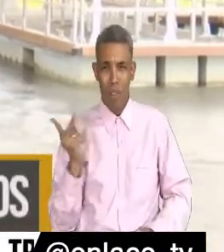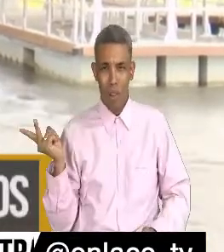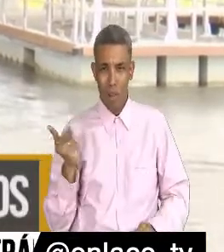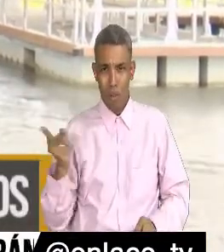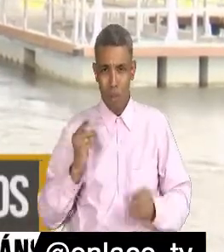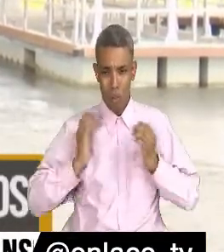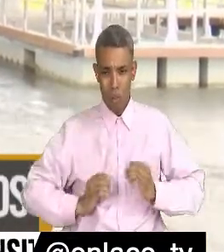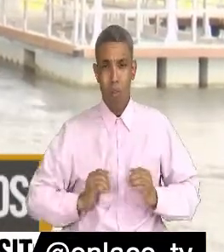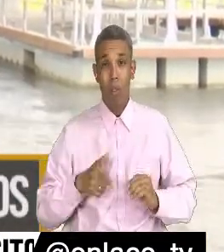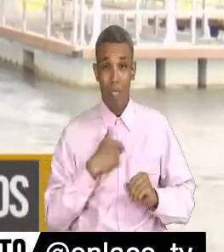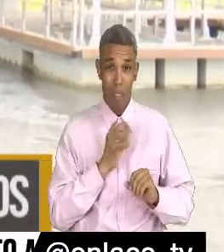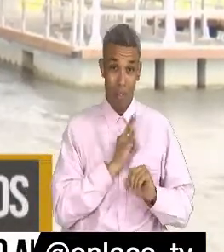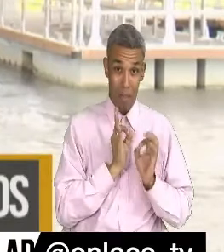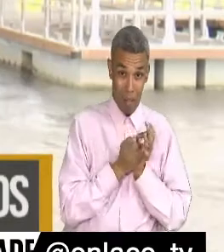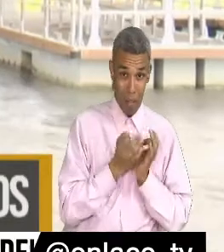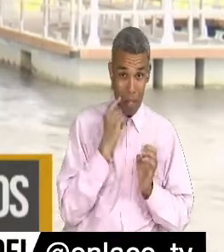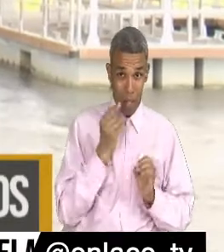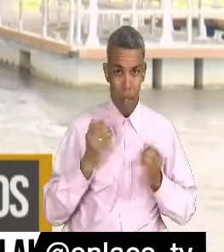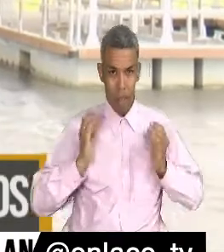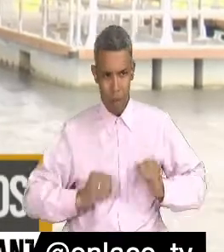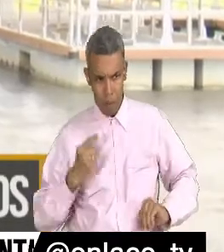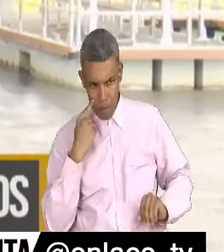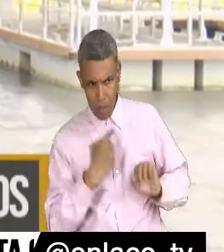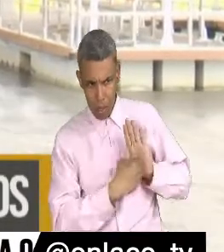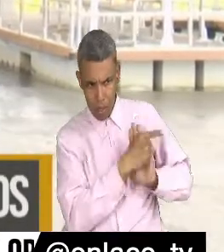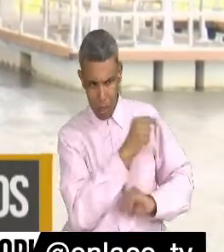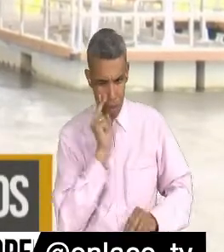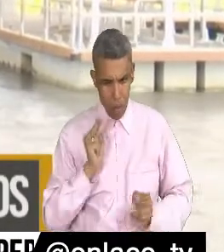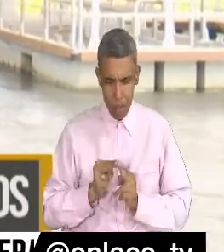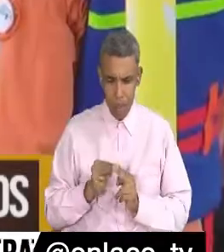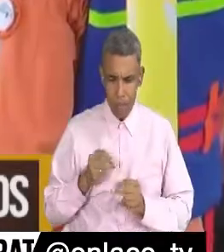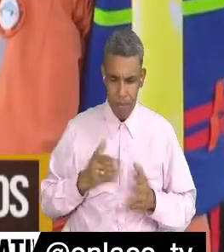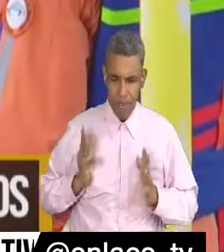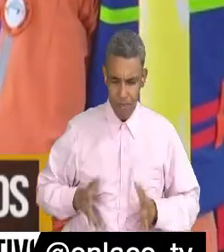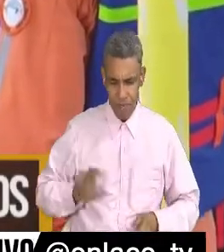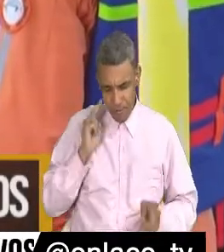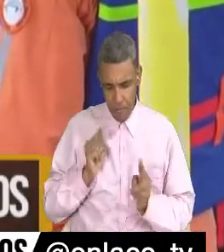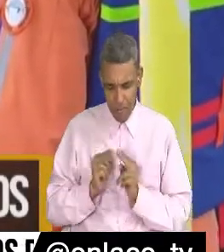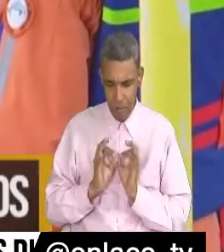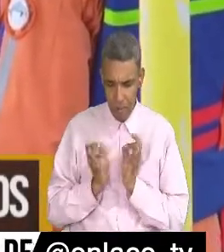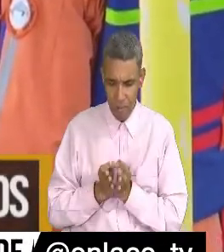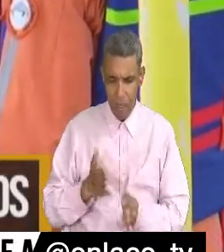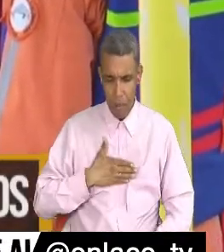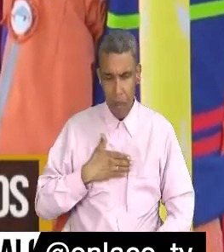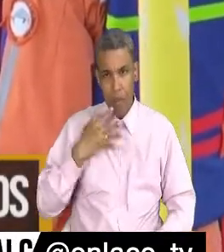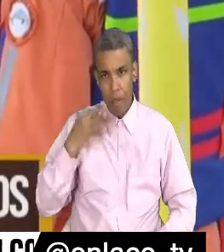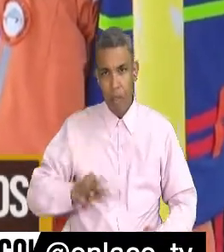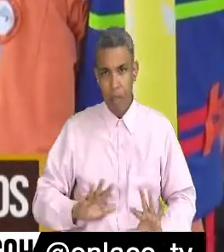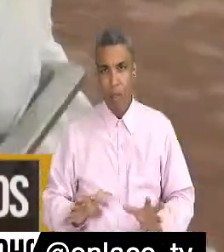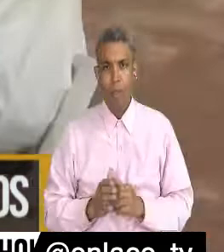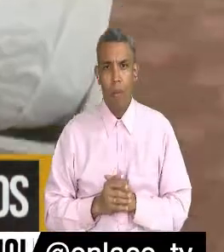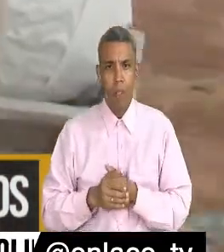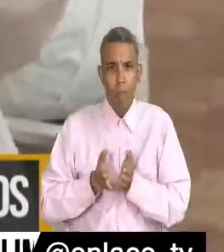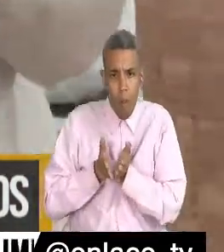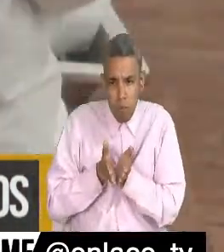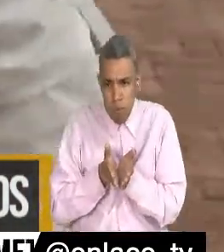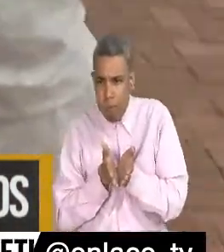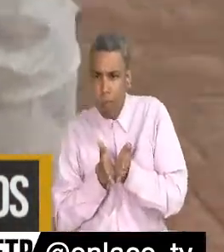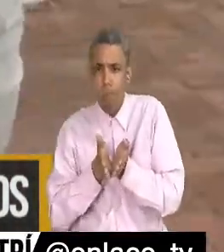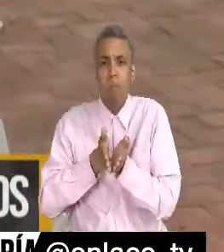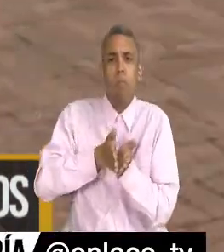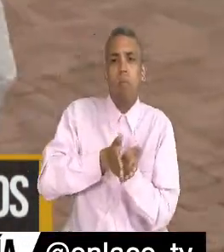los familiares también. Eliseo Martínez, voluntario de la Defensa Civil, aseguró que los cuerpos fueron vistos por un chalupero a tempranas horas del